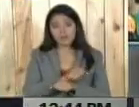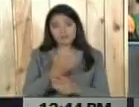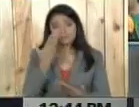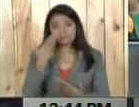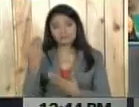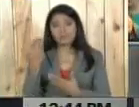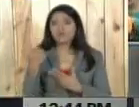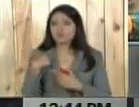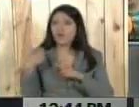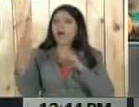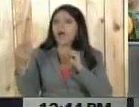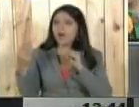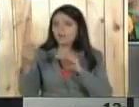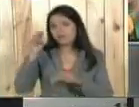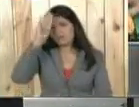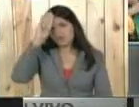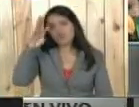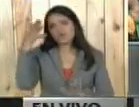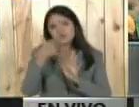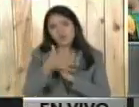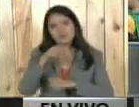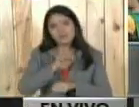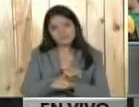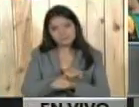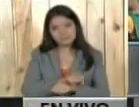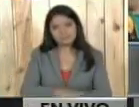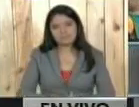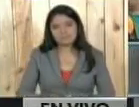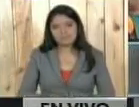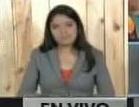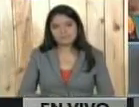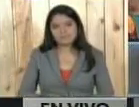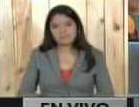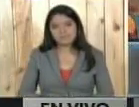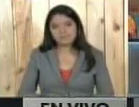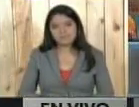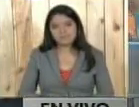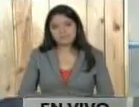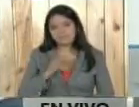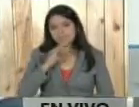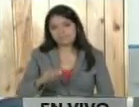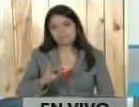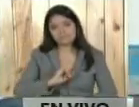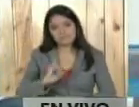Conversé con el Papa sobre José Gregorio Hernández. No digo más.